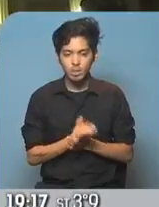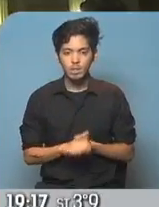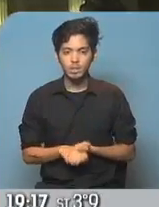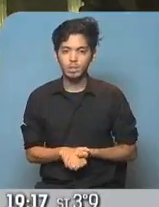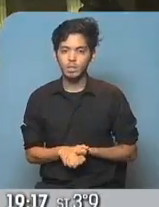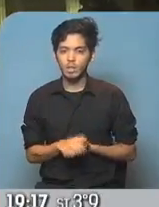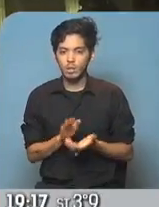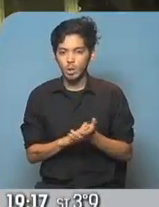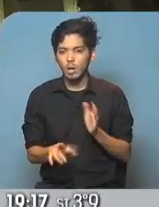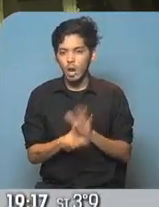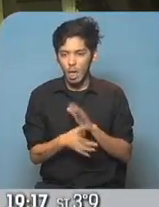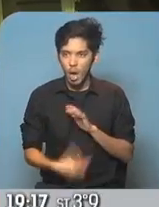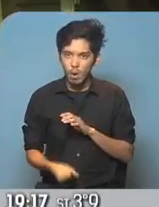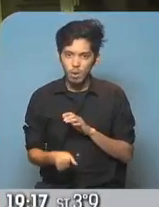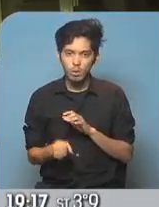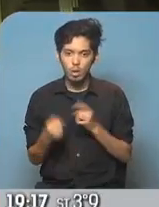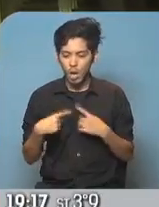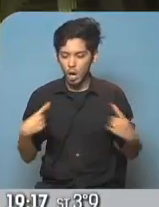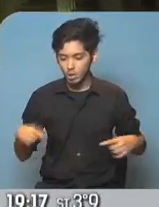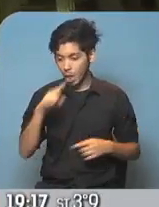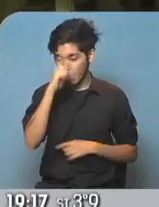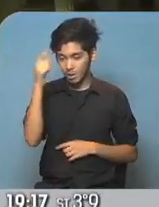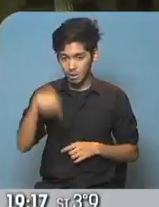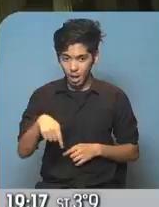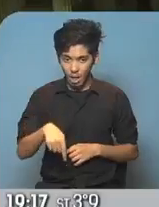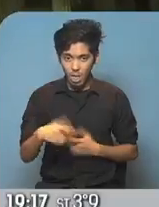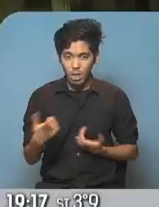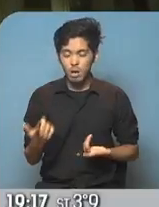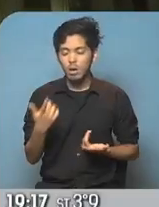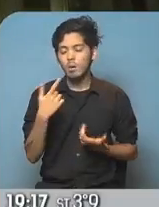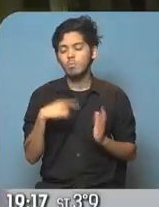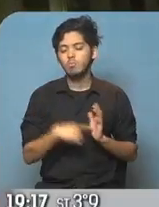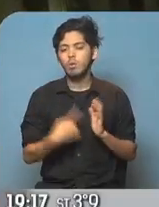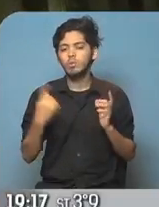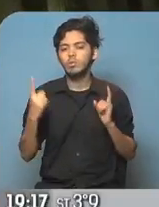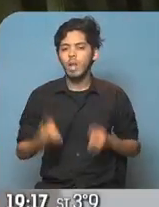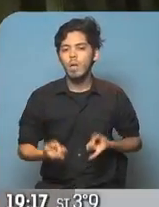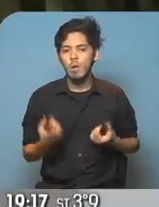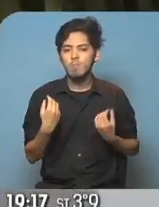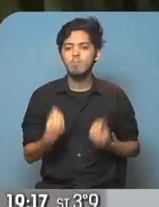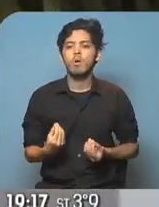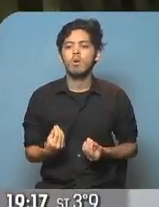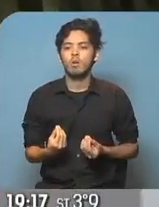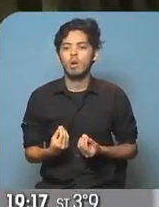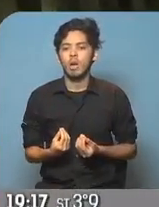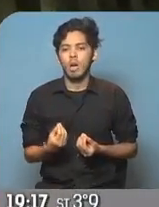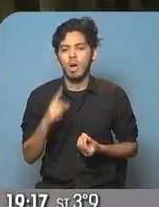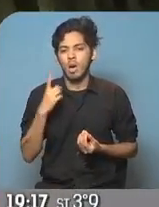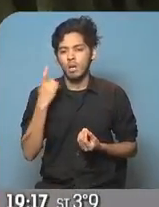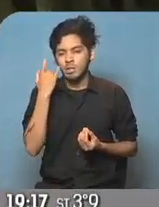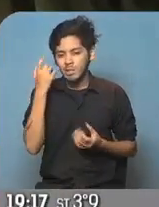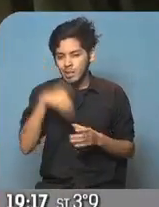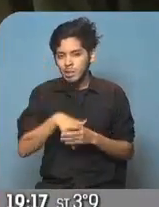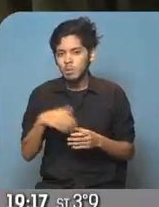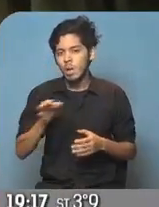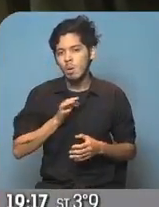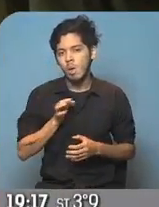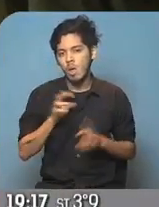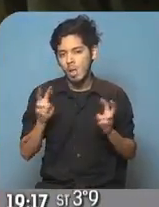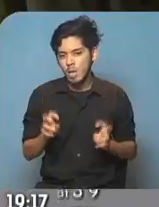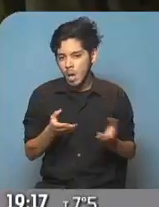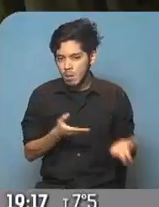a abortar con los recursos del Estado. Pero además porque está en juego la vida. Y hemos tomado